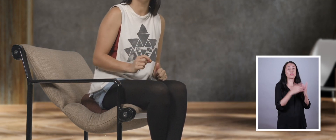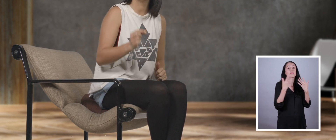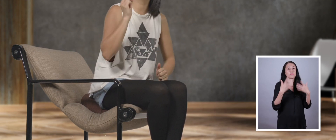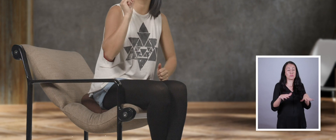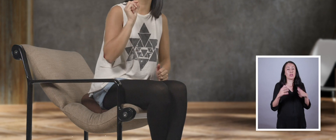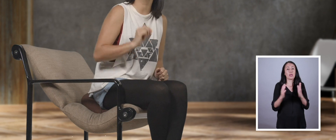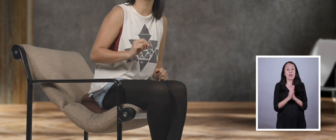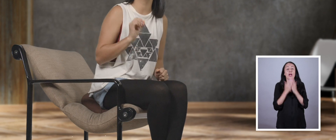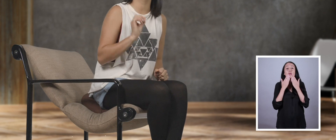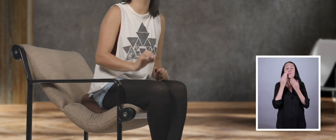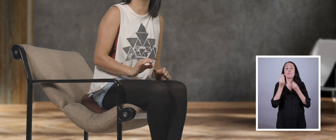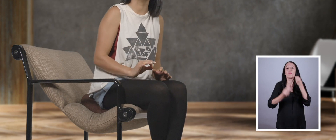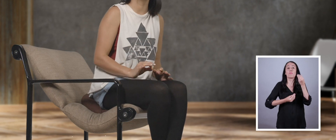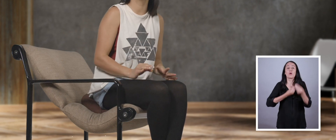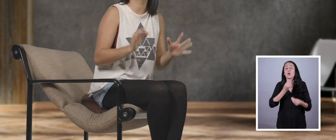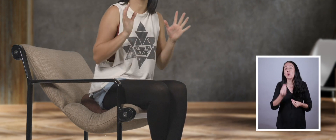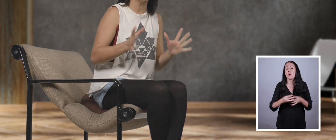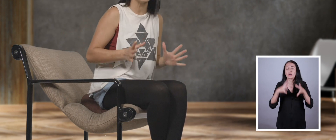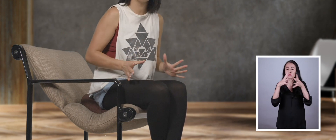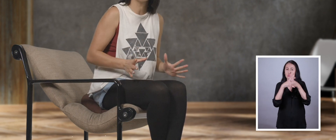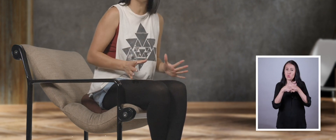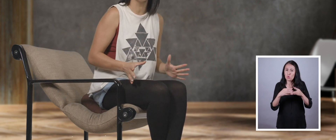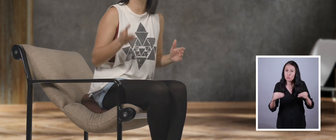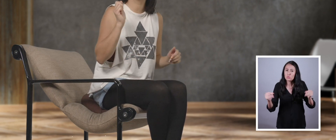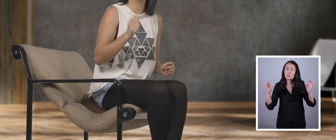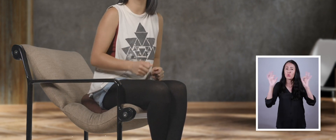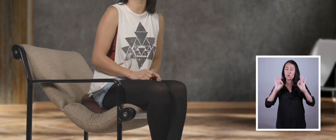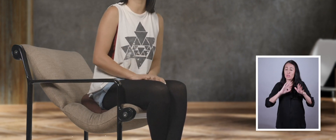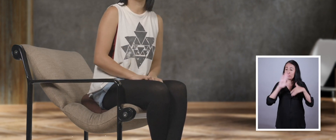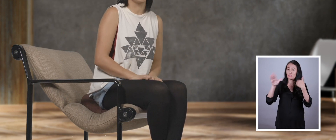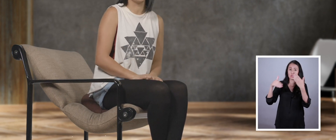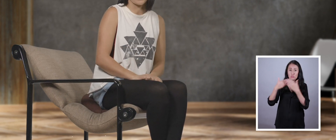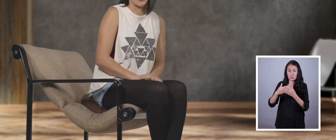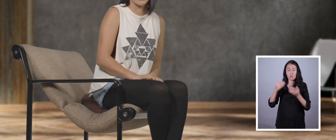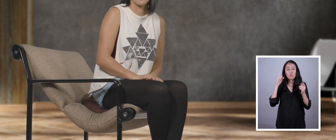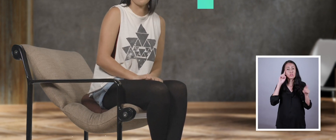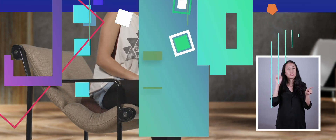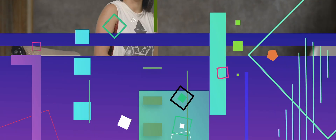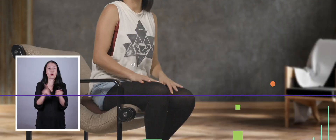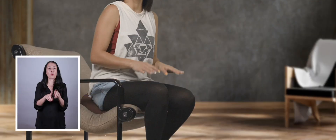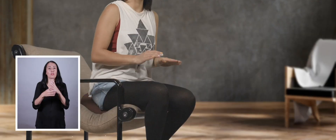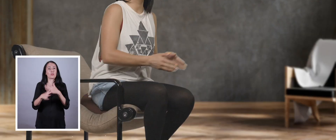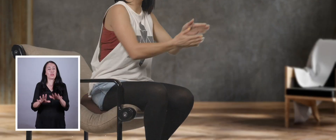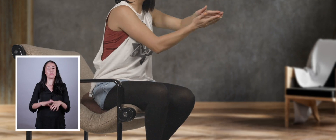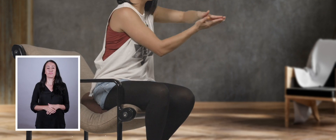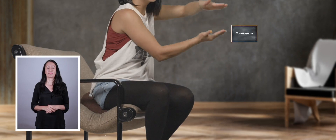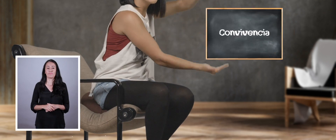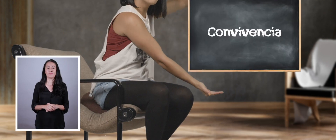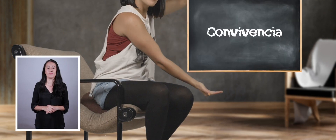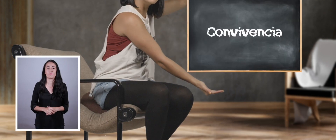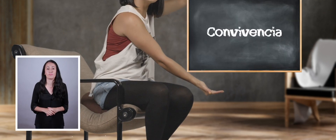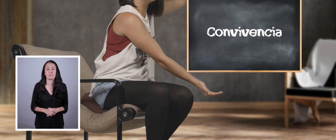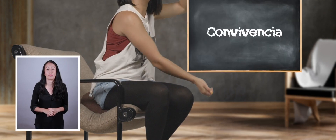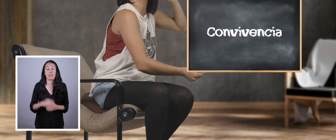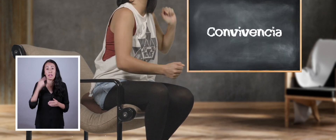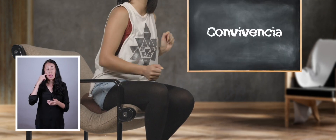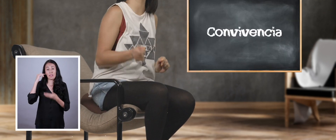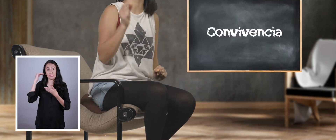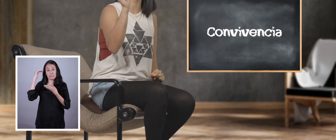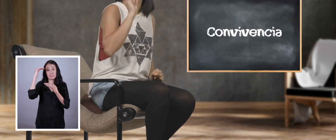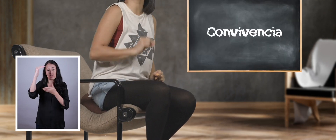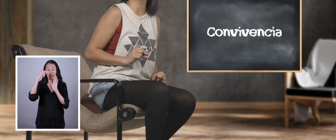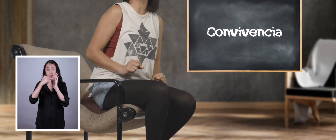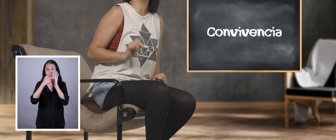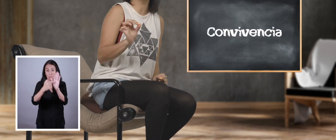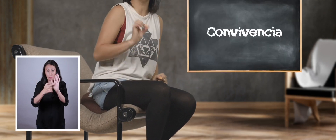involucren En una búsqueda de soluciones donde todas las partes puedan salir bien situadas Le voy a hacer zoom a este pizarrón